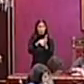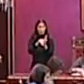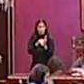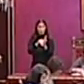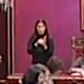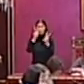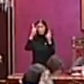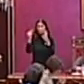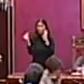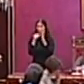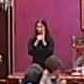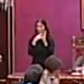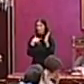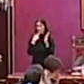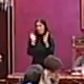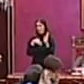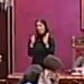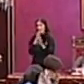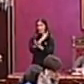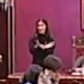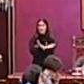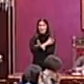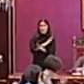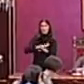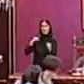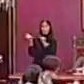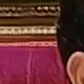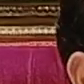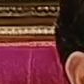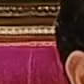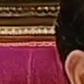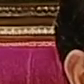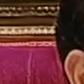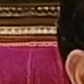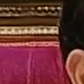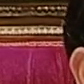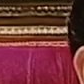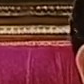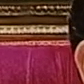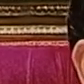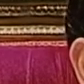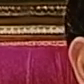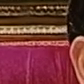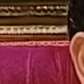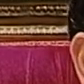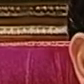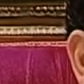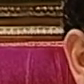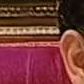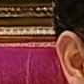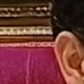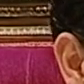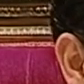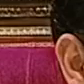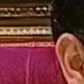Solamente votación sobre este punto, entendiendo que hay una previa de debate en comisión. ¿Votos a favor del punto 3 sobre